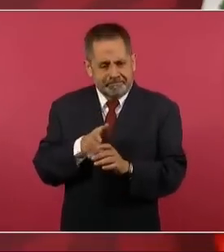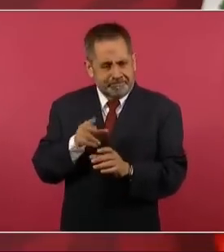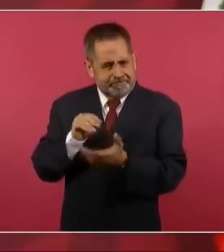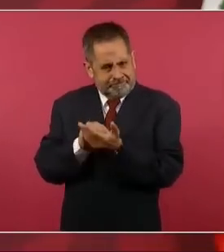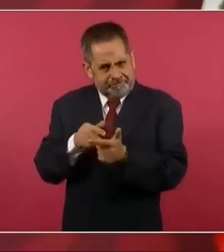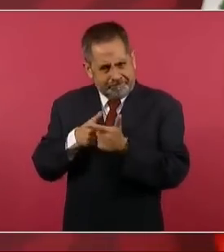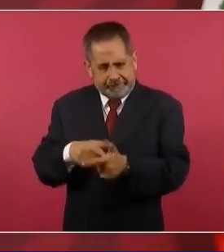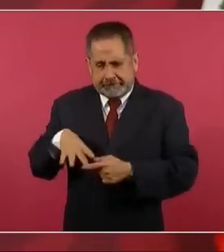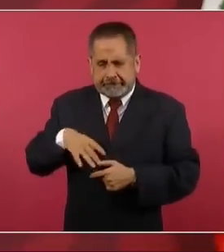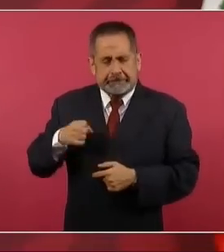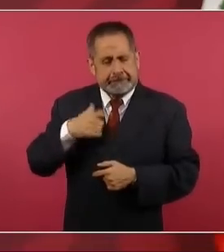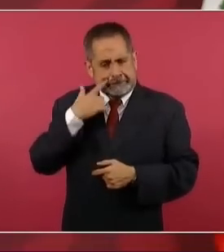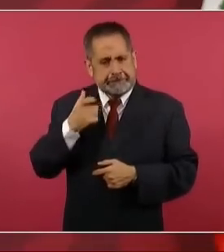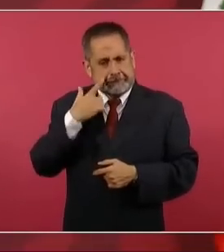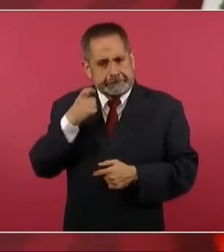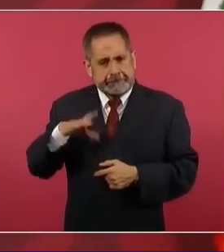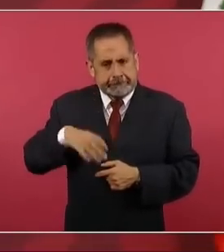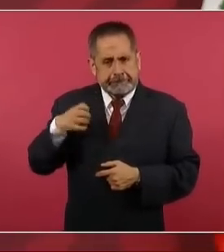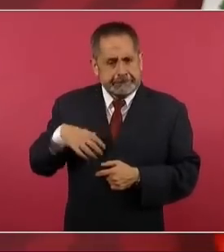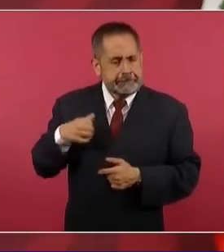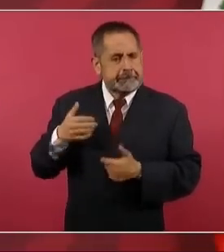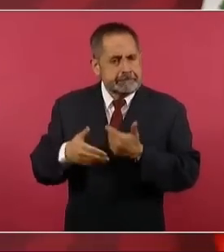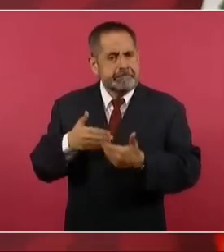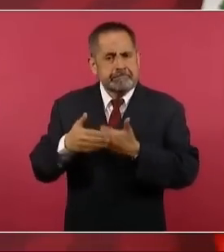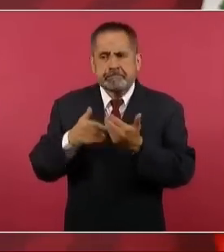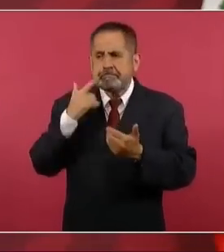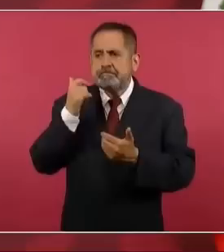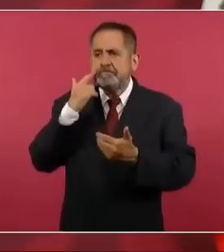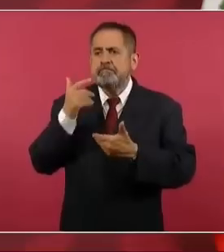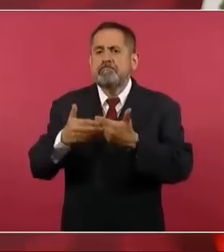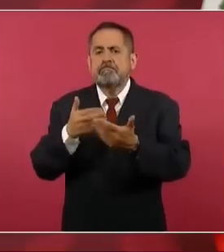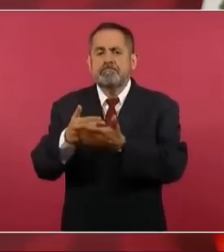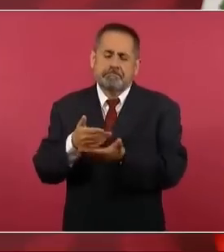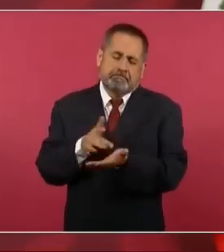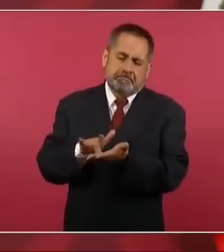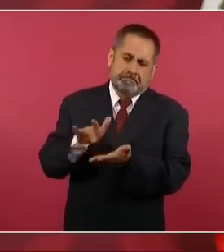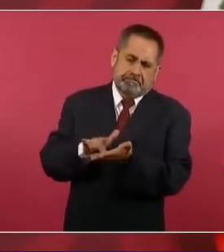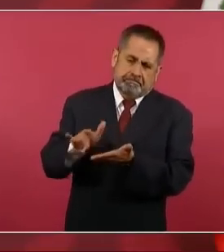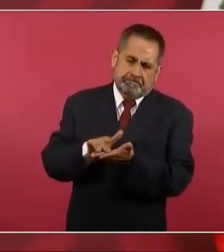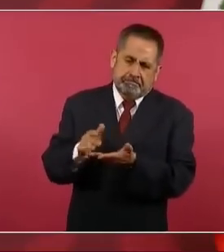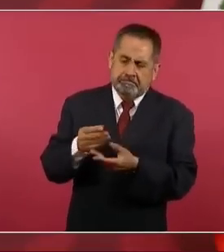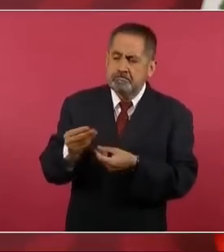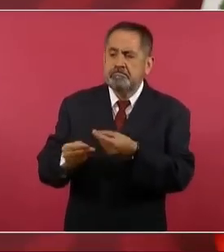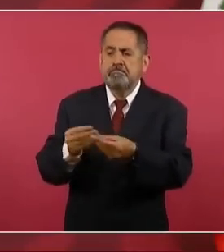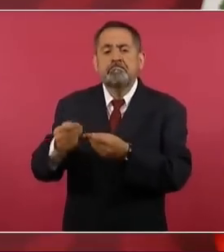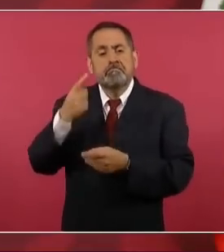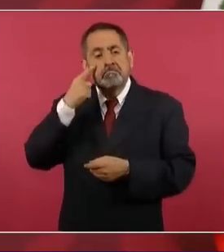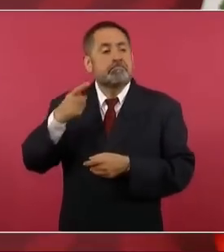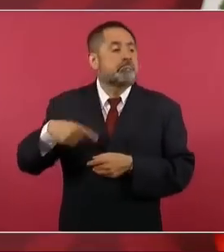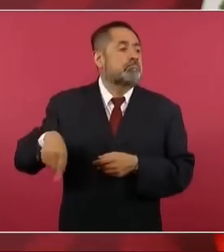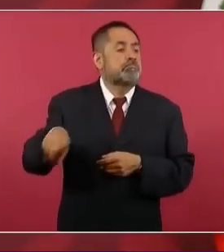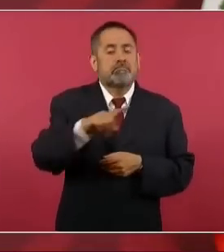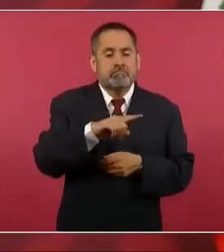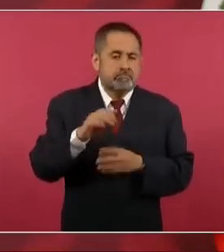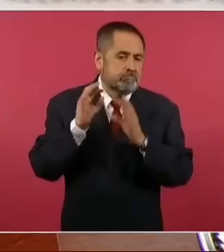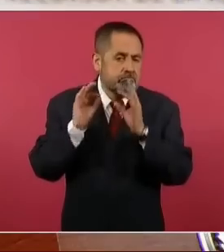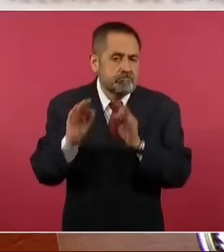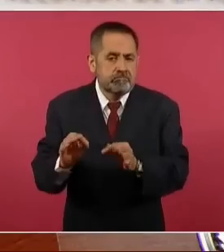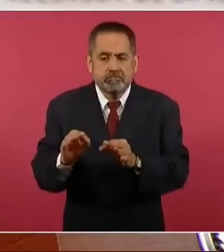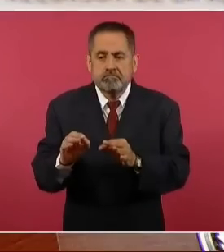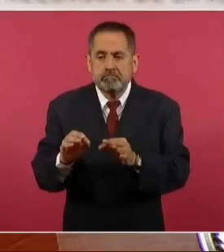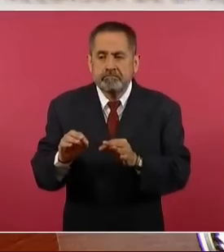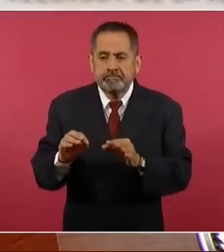con esfuerzo, con sacrificio y con estos pequeños apoyos para que no